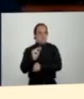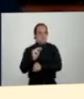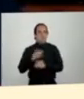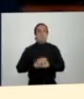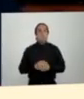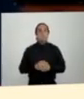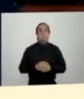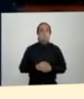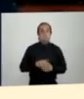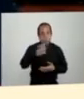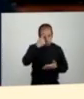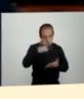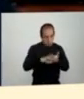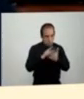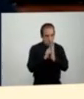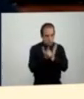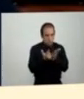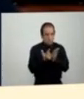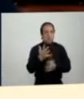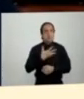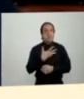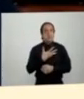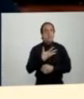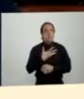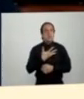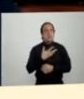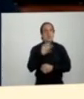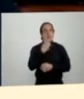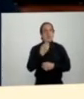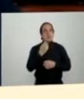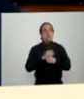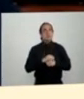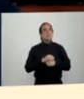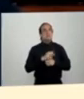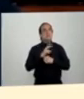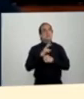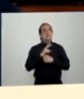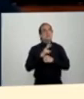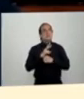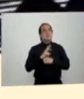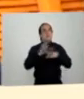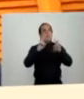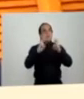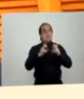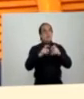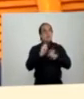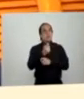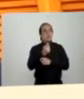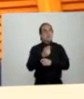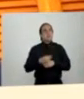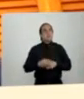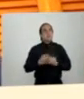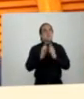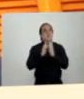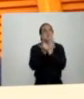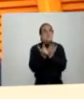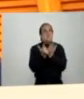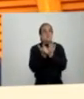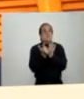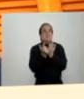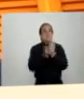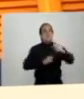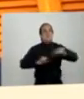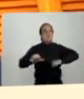Yo creo que la novela tenía las claras virtudes de ser una novela de acción, ¿no?